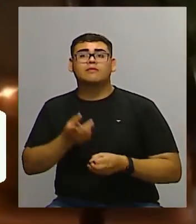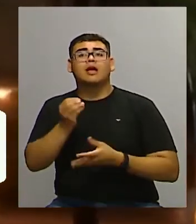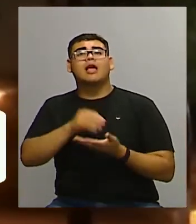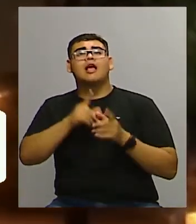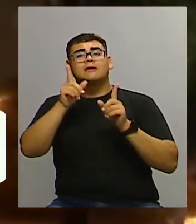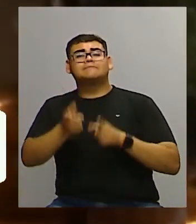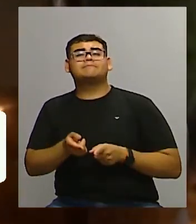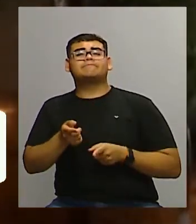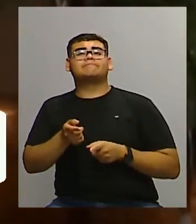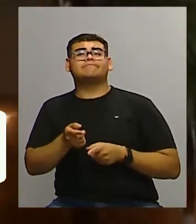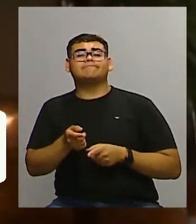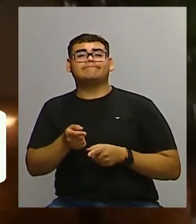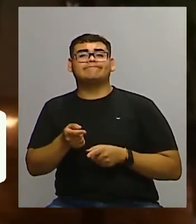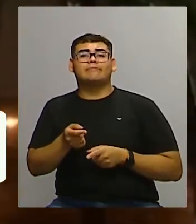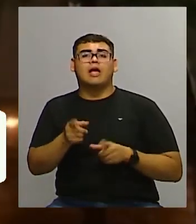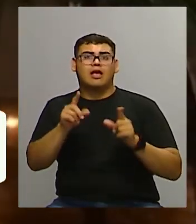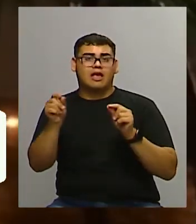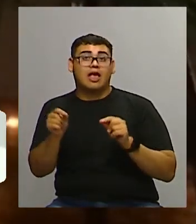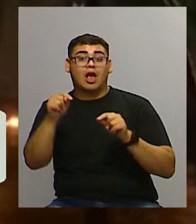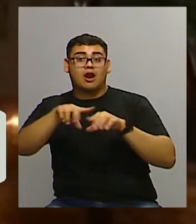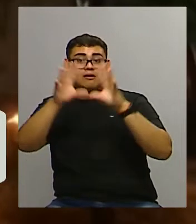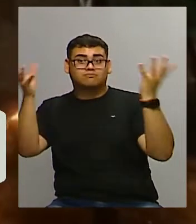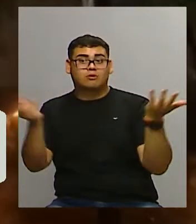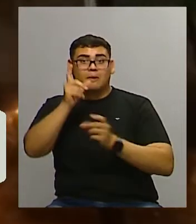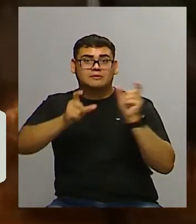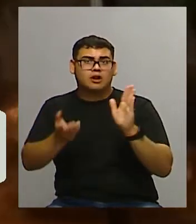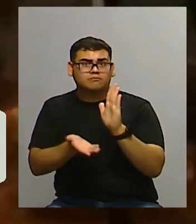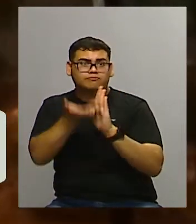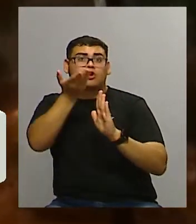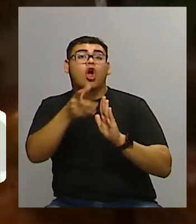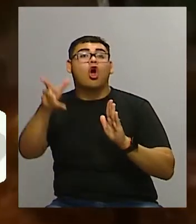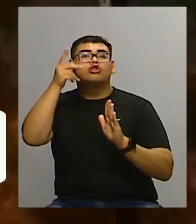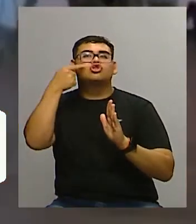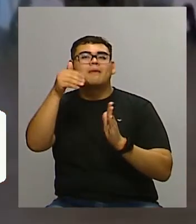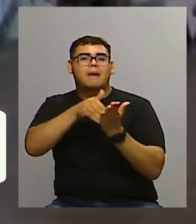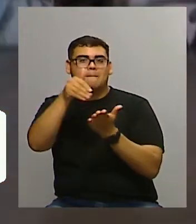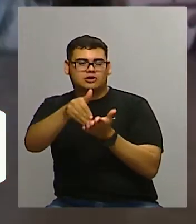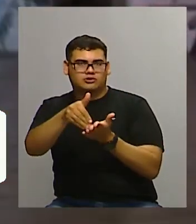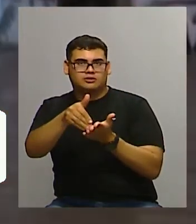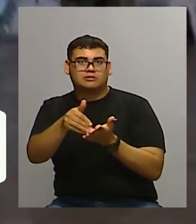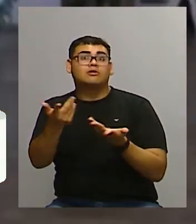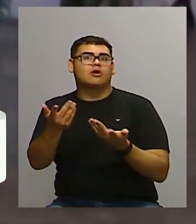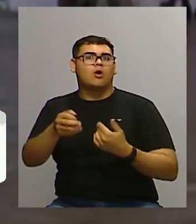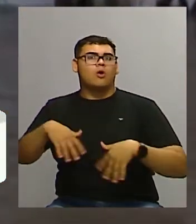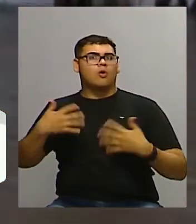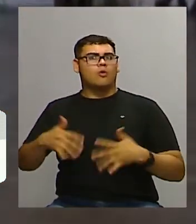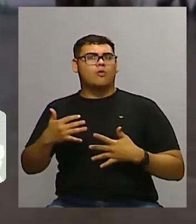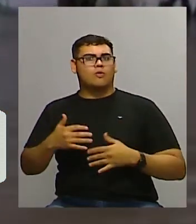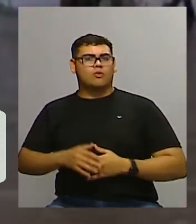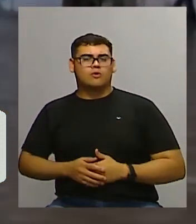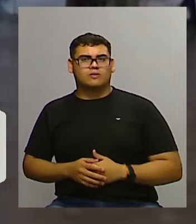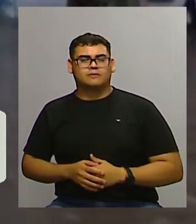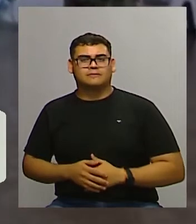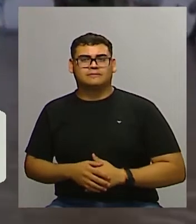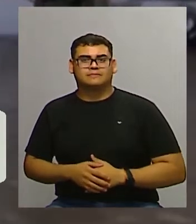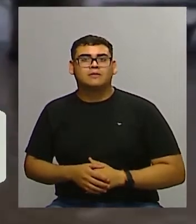sobre el aumento de la población mundial. 8.000 millones, ya llegamos a esa cifra, incluso fue todo un hito para Damián, se llama